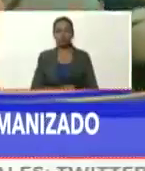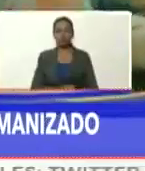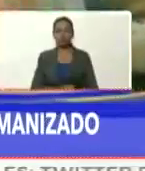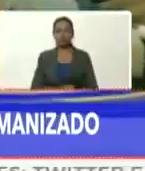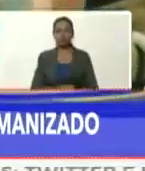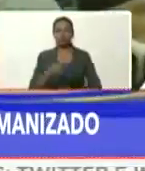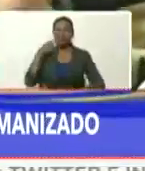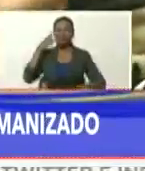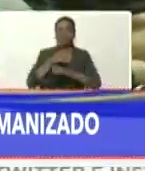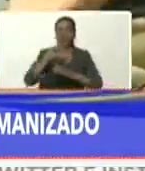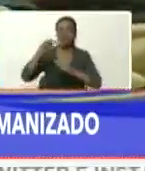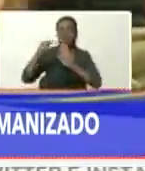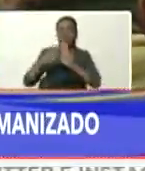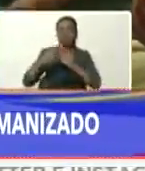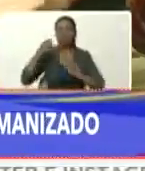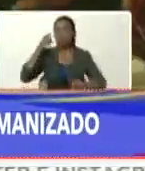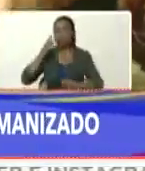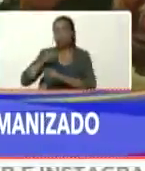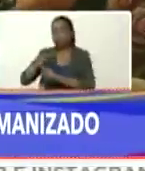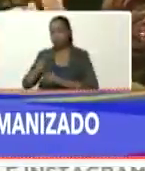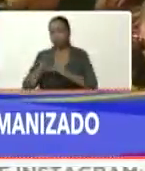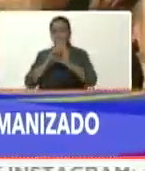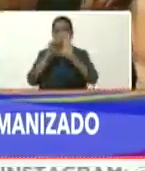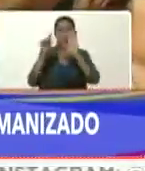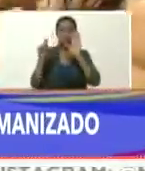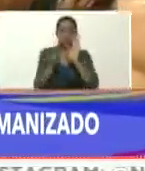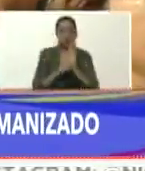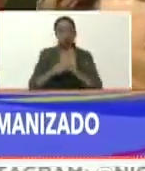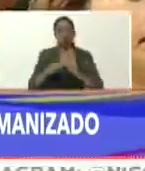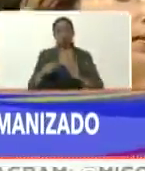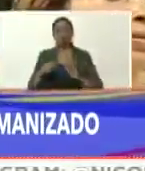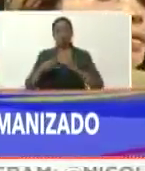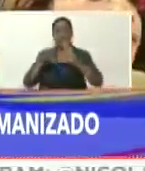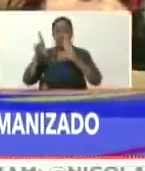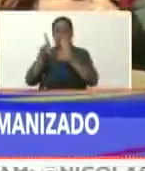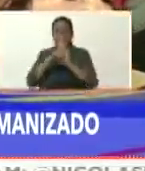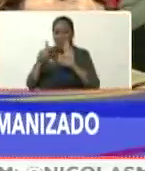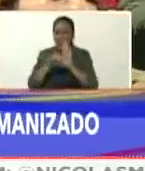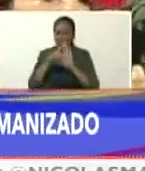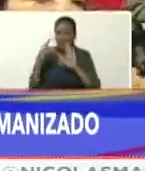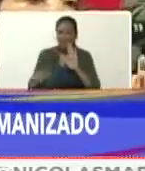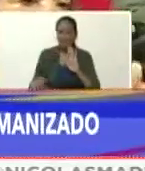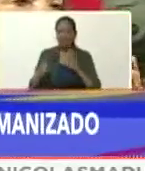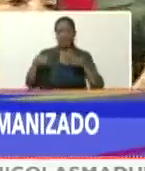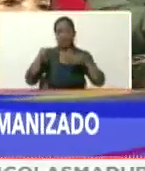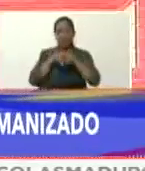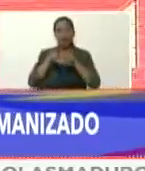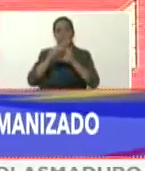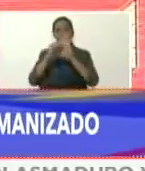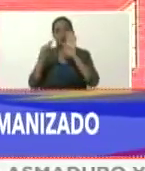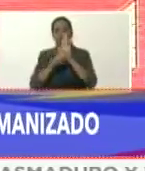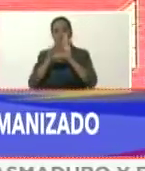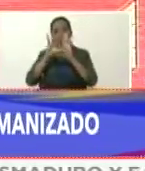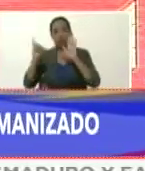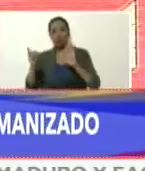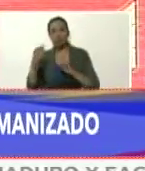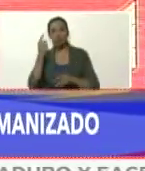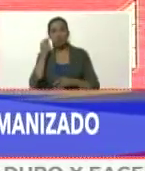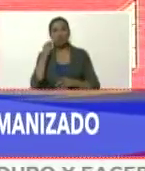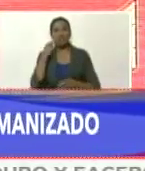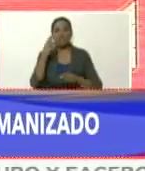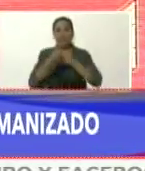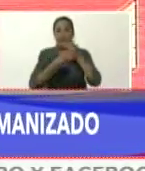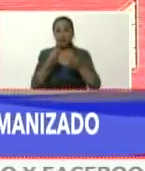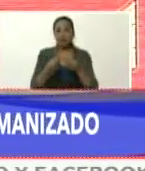Debe cumplirse con el mandato de la Constitución, de las leyes. Ahí es donde la constituyente tiene que jugar un